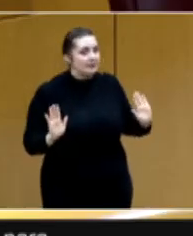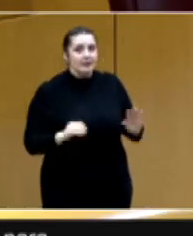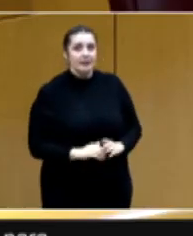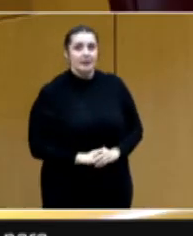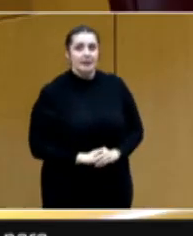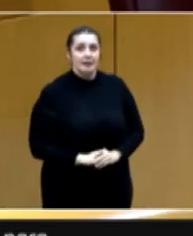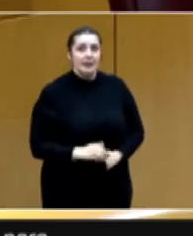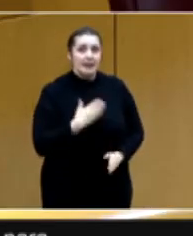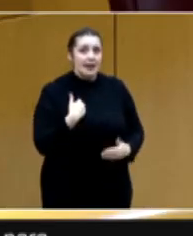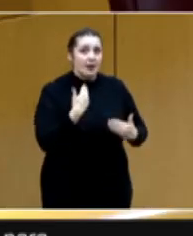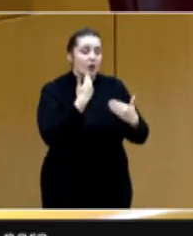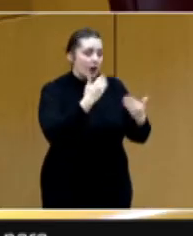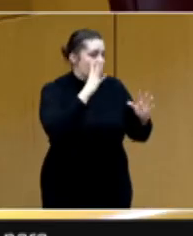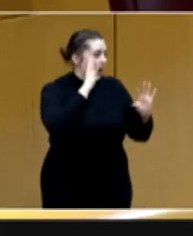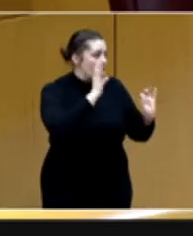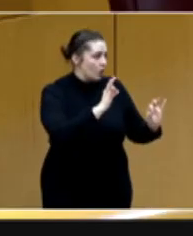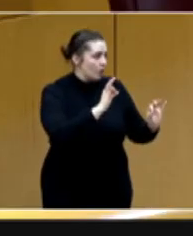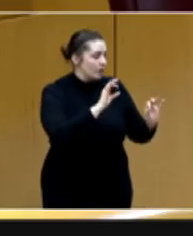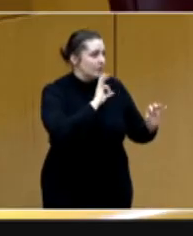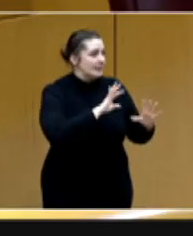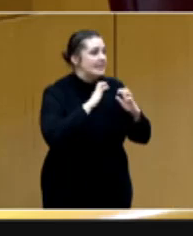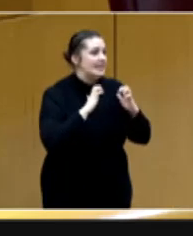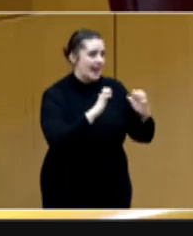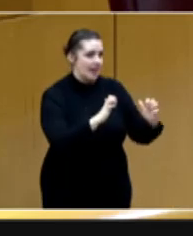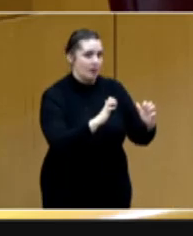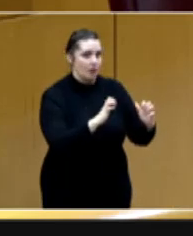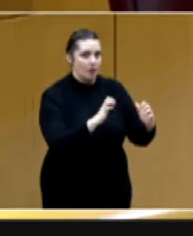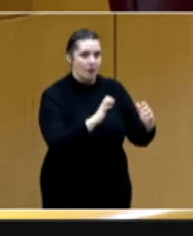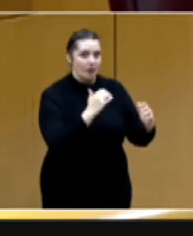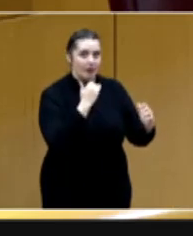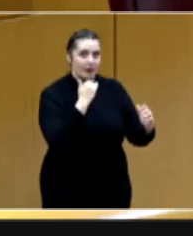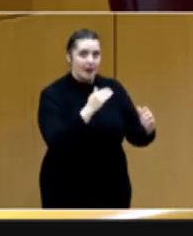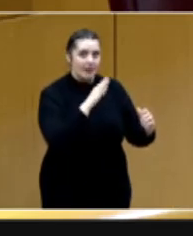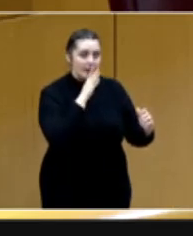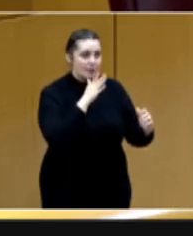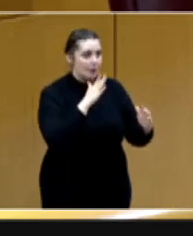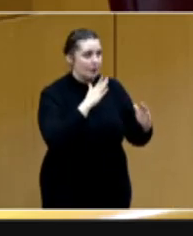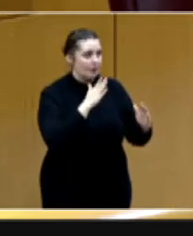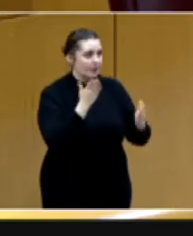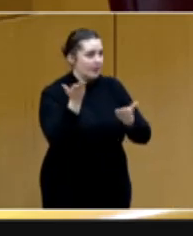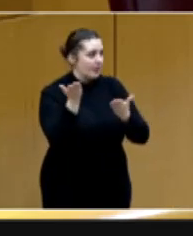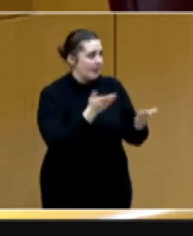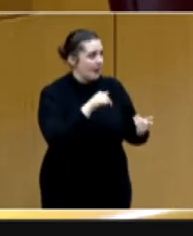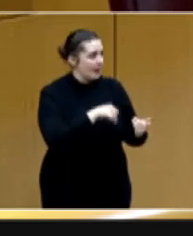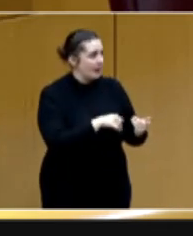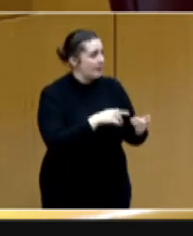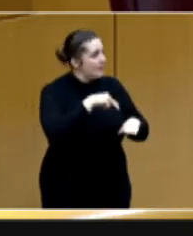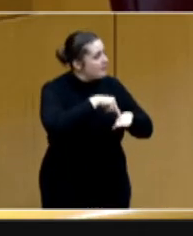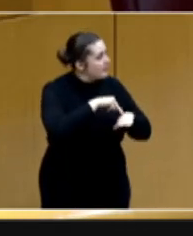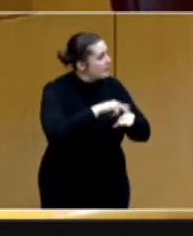agradecer lógicamente al senado el que estemos en esta casa no solo que estemos aquí físicamente